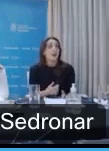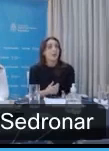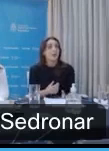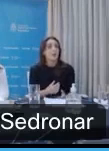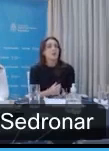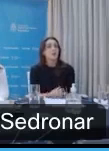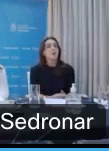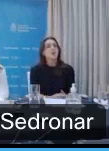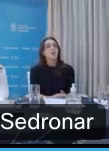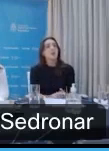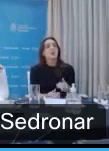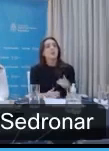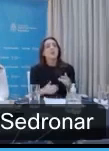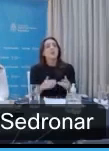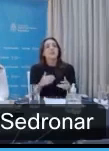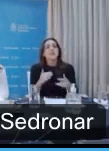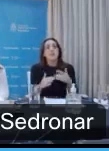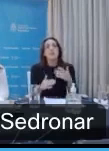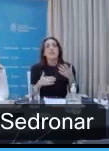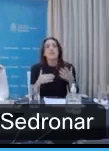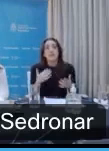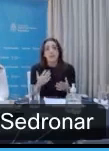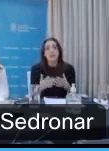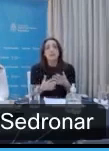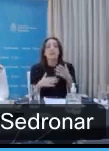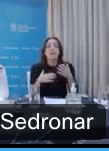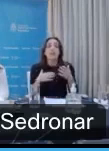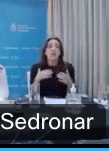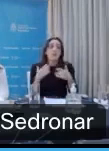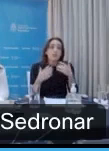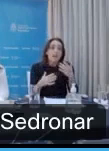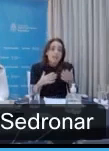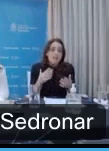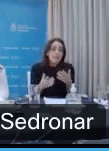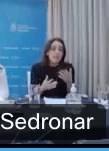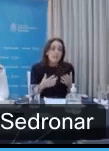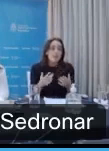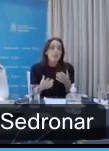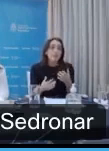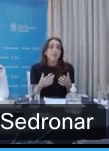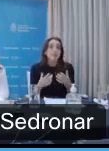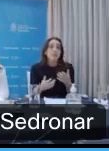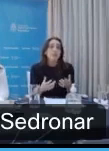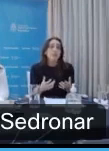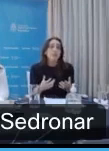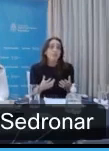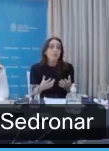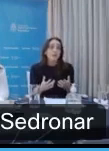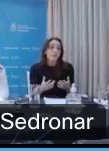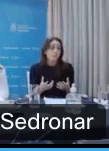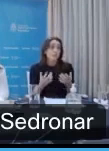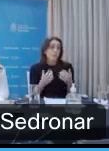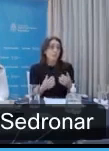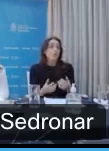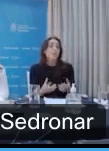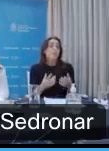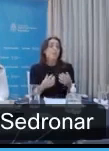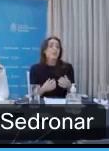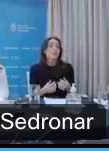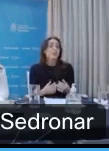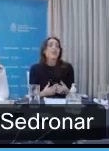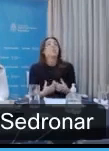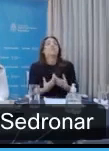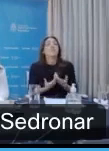son vulnerables, ¿no? Bueno, es necesario desarmar, ¿no?, tener una lectura crítica sobre todos estos aspectos,